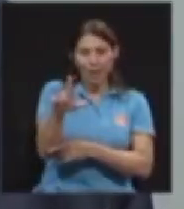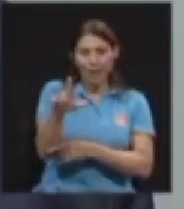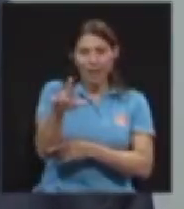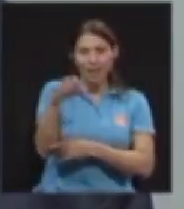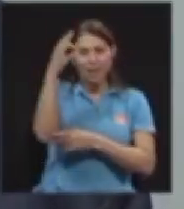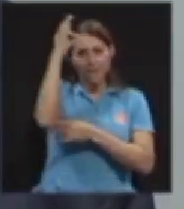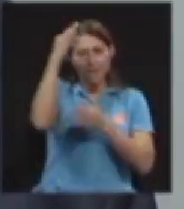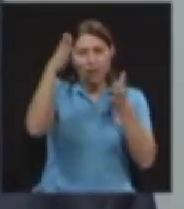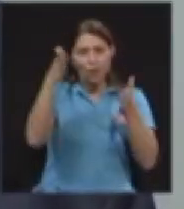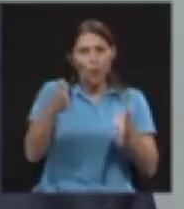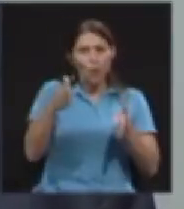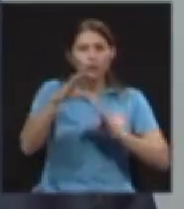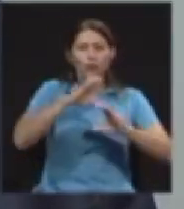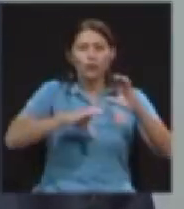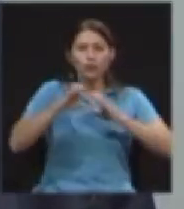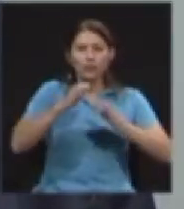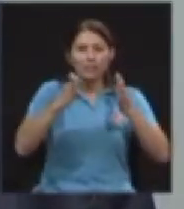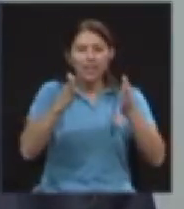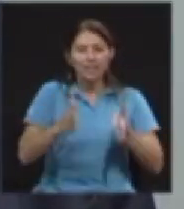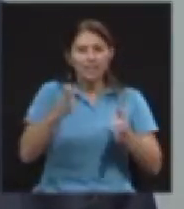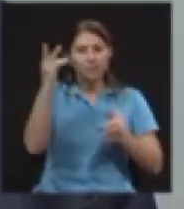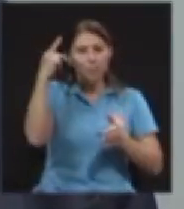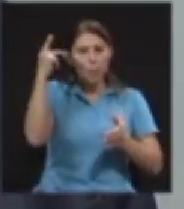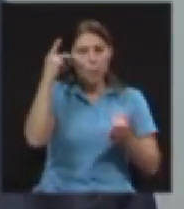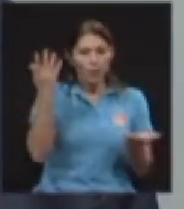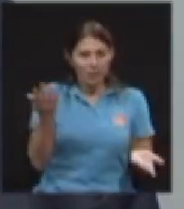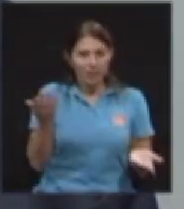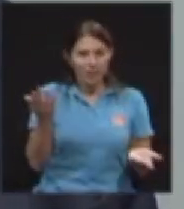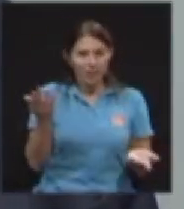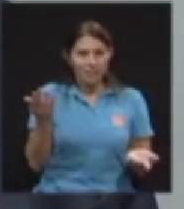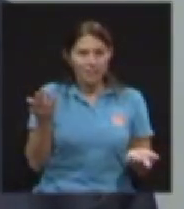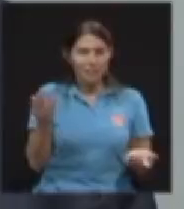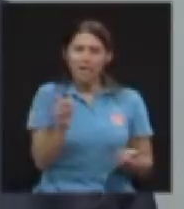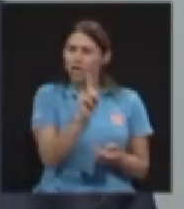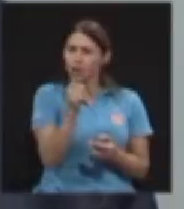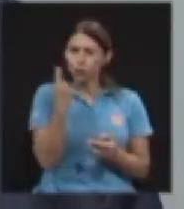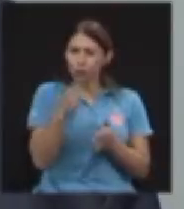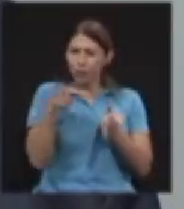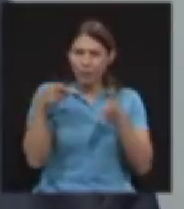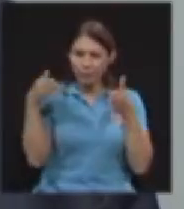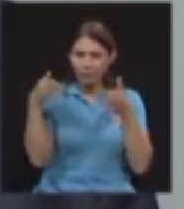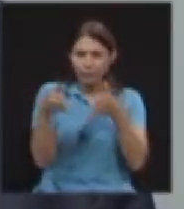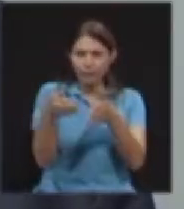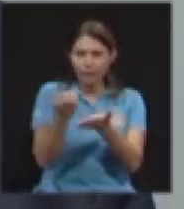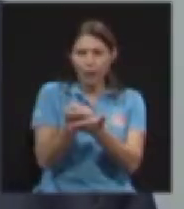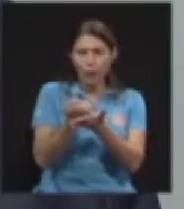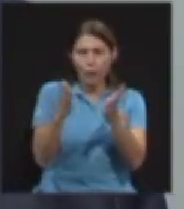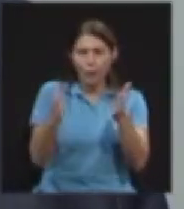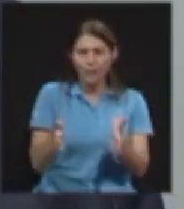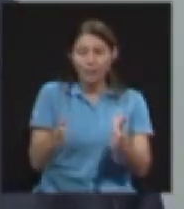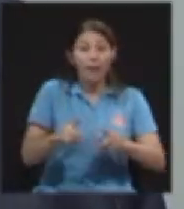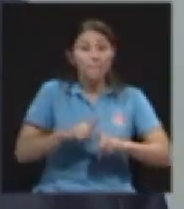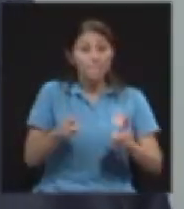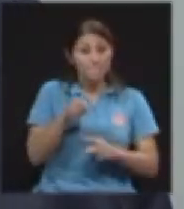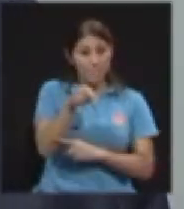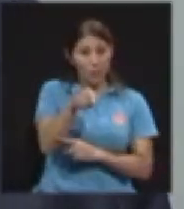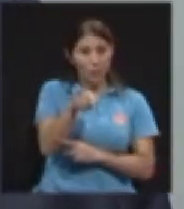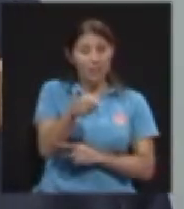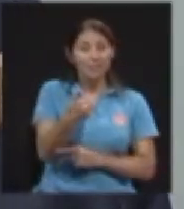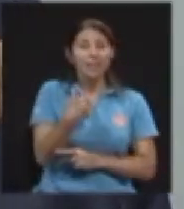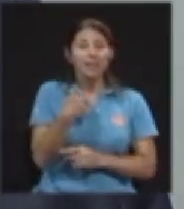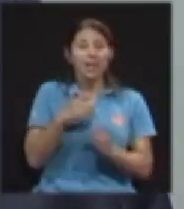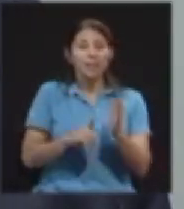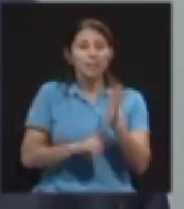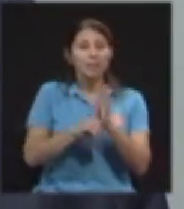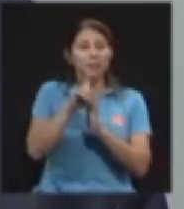filósofo, ciencias políticas que economista quizá, pero él tenía un desarrollo teórico, por decirlo